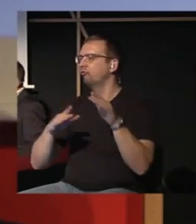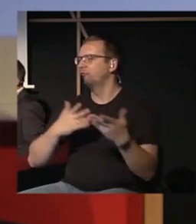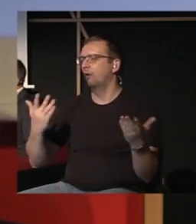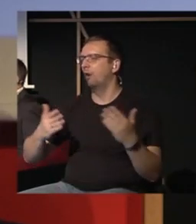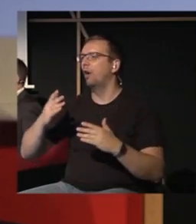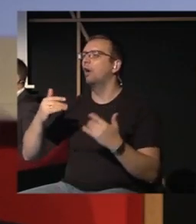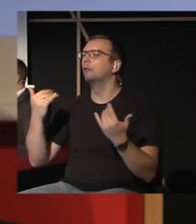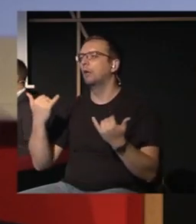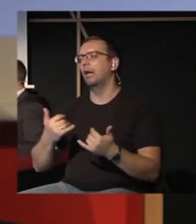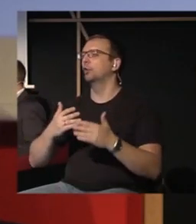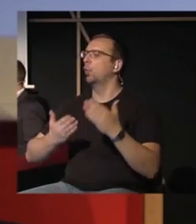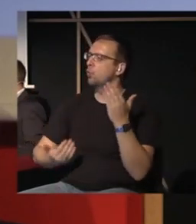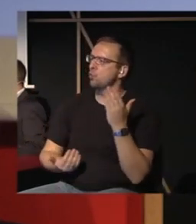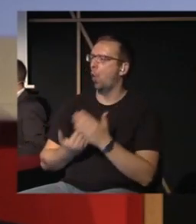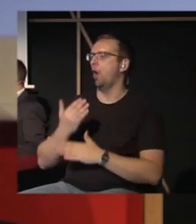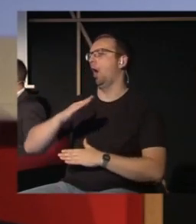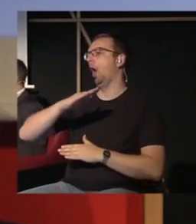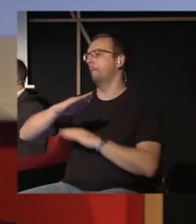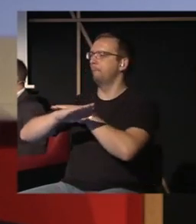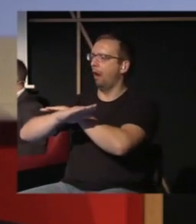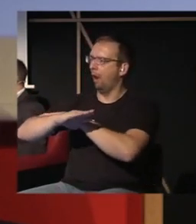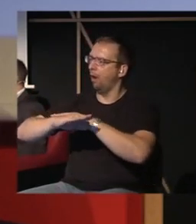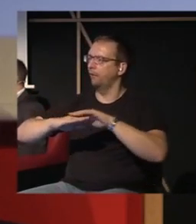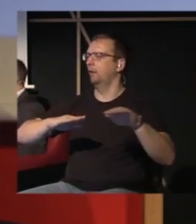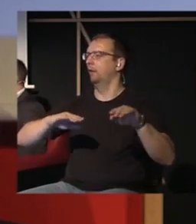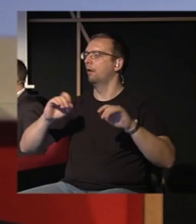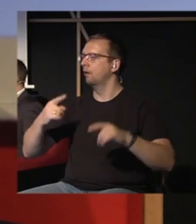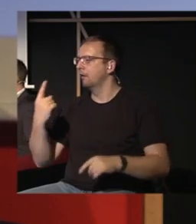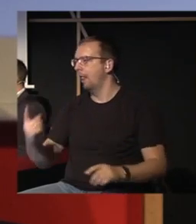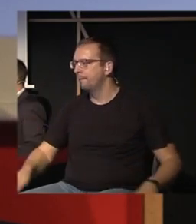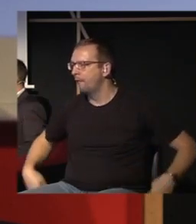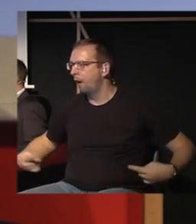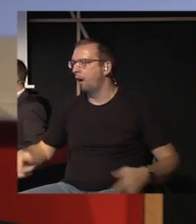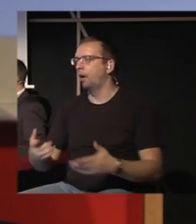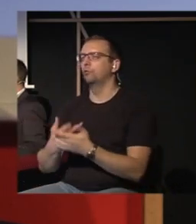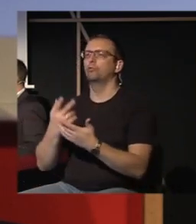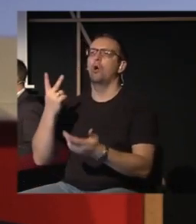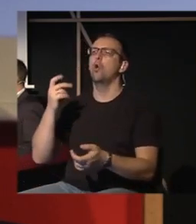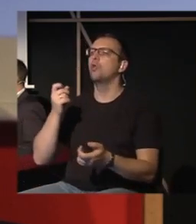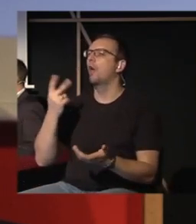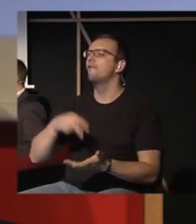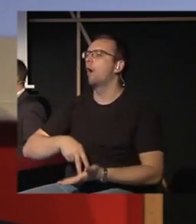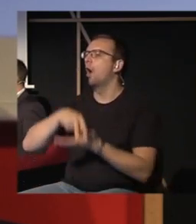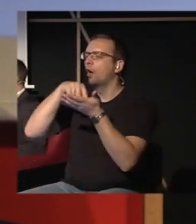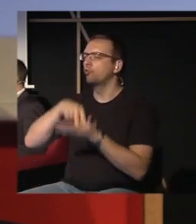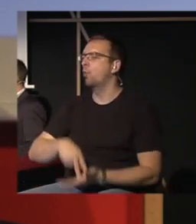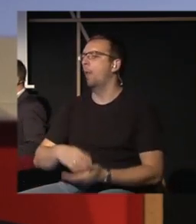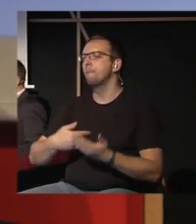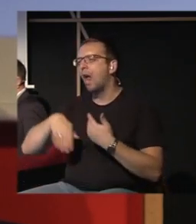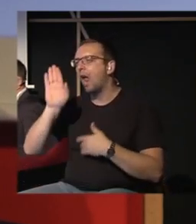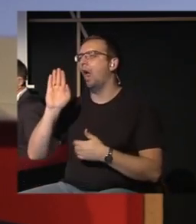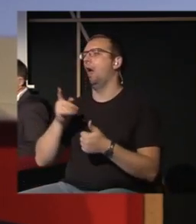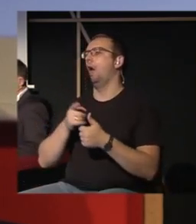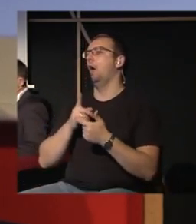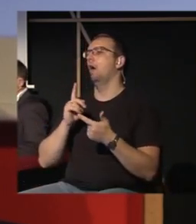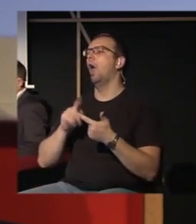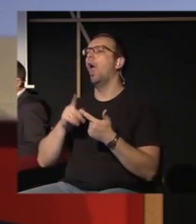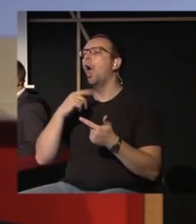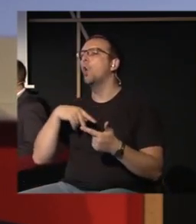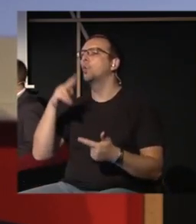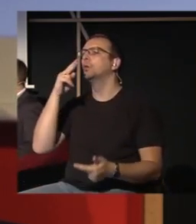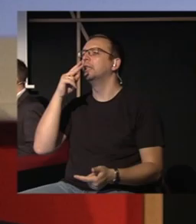ampliación de ascensores. Nosotros teníamos el problema también de la visibilidad de las personas en silla de ruedas, que estaba justamente